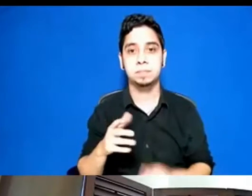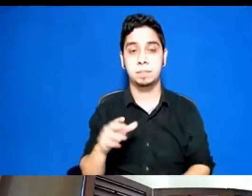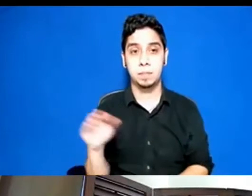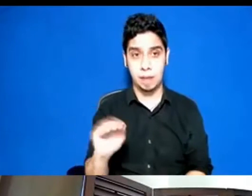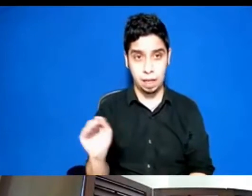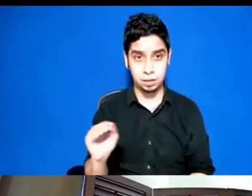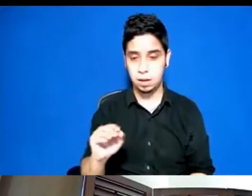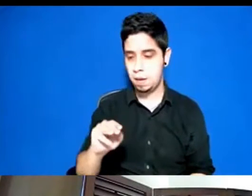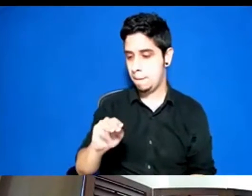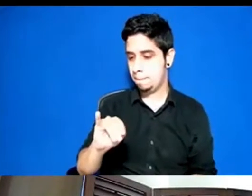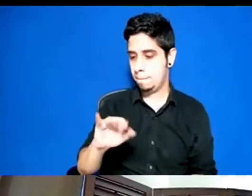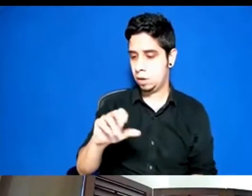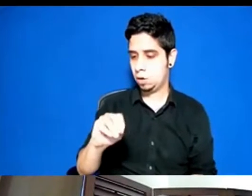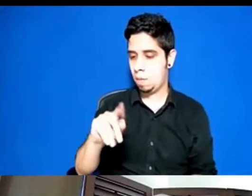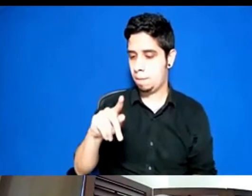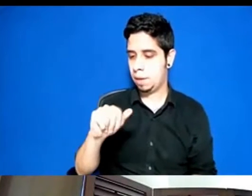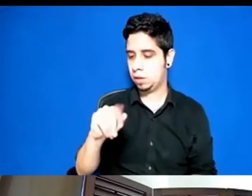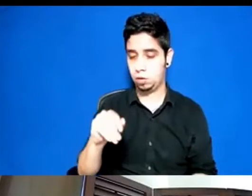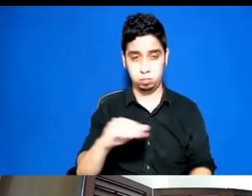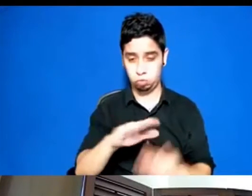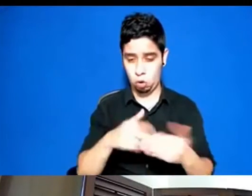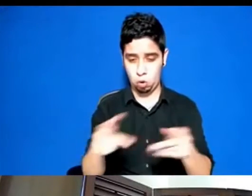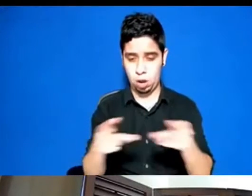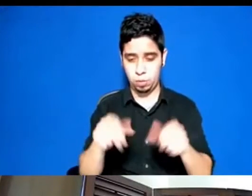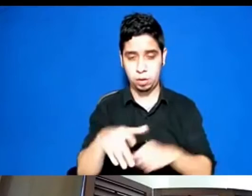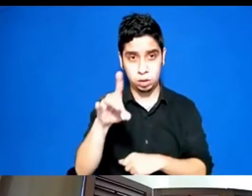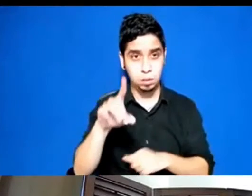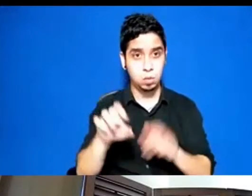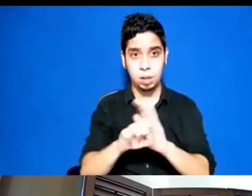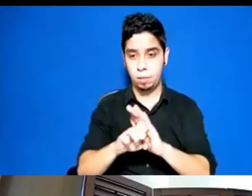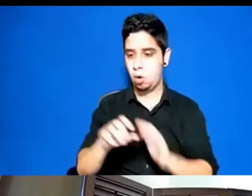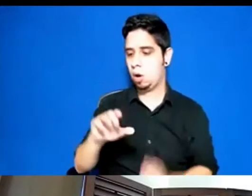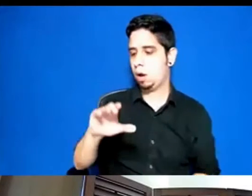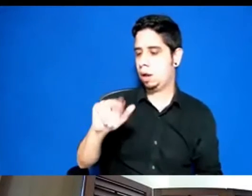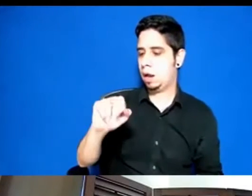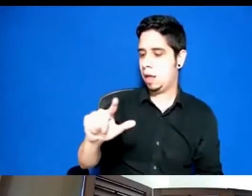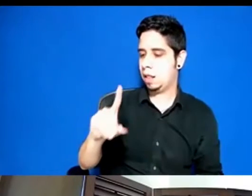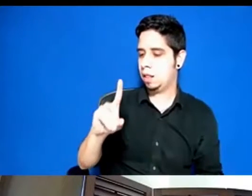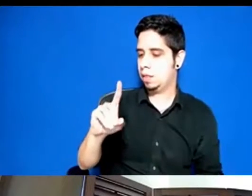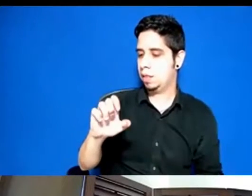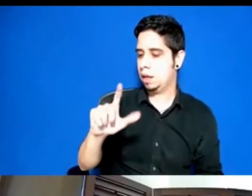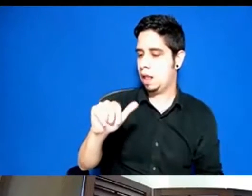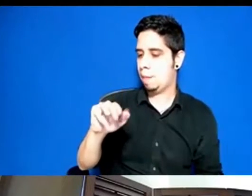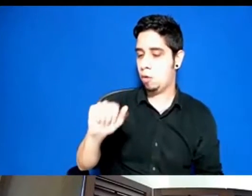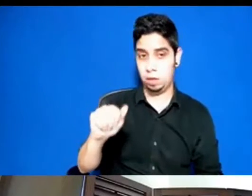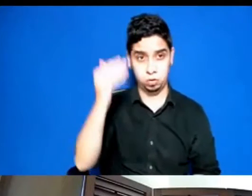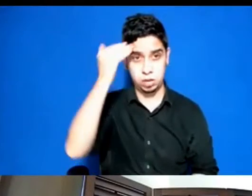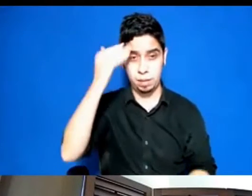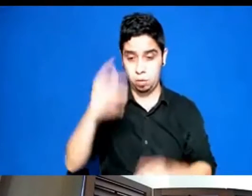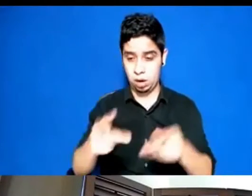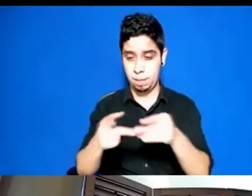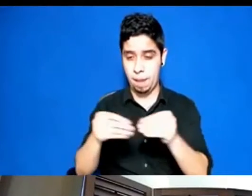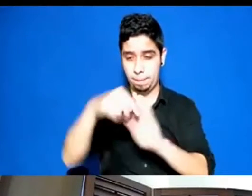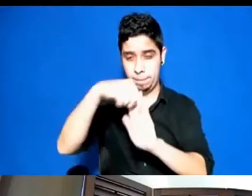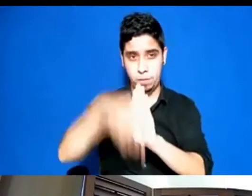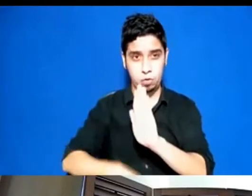el microplástico está en todos lados. Como dije, está en el fondo del canal de la Mona, que es de los sitios más profundos del mundo. Uh-huh. Ahí